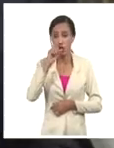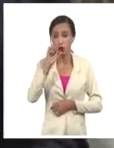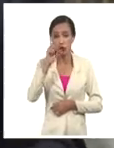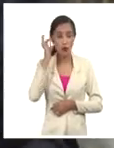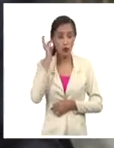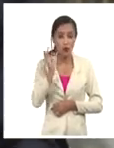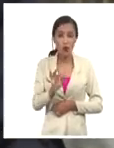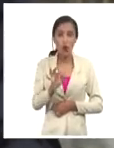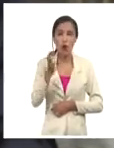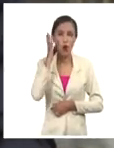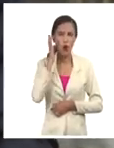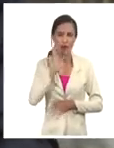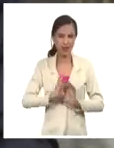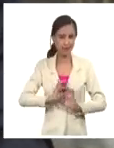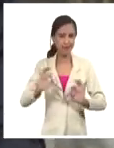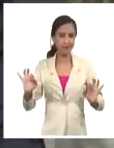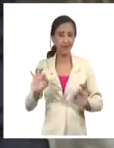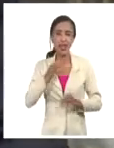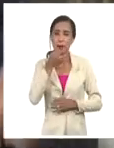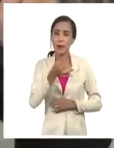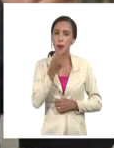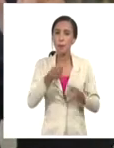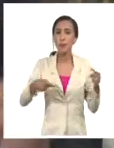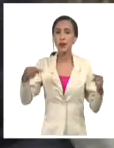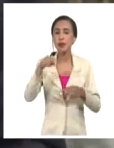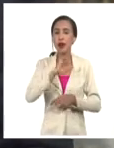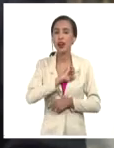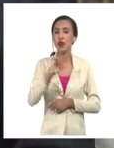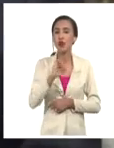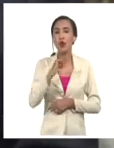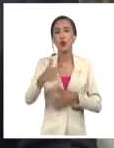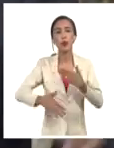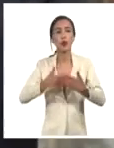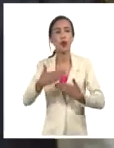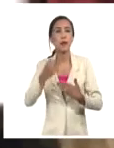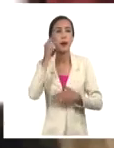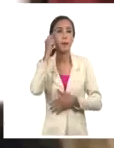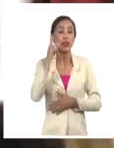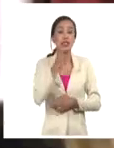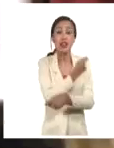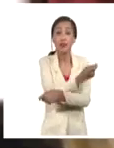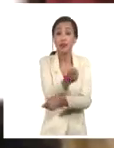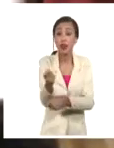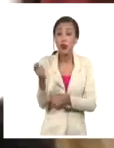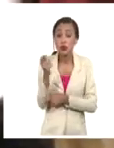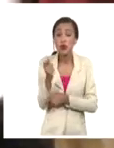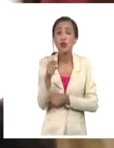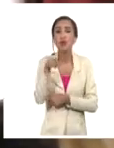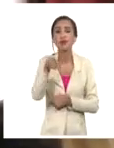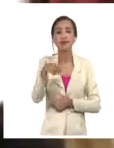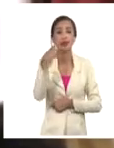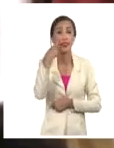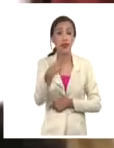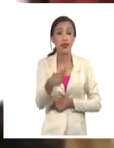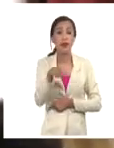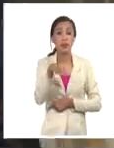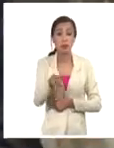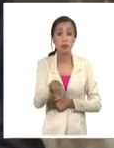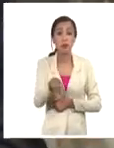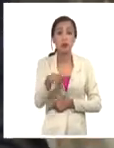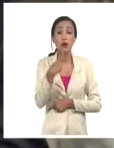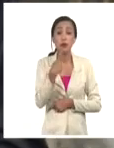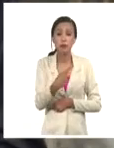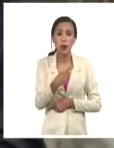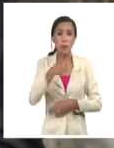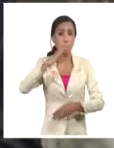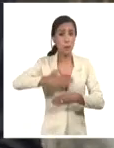conferencia magistral, abordó los principales logros, desafíos y experiencias del curso, marcado por la irrefutable aseveración de